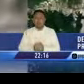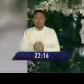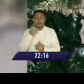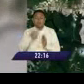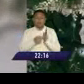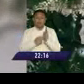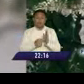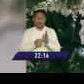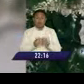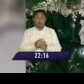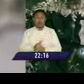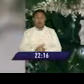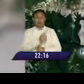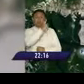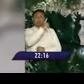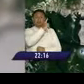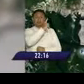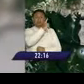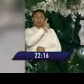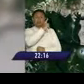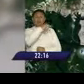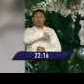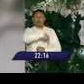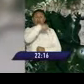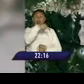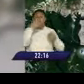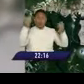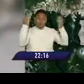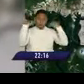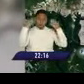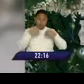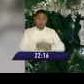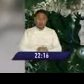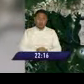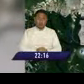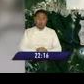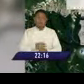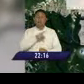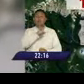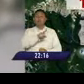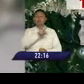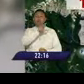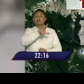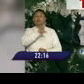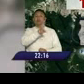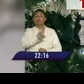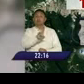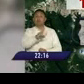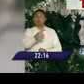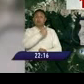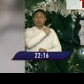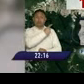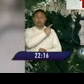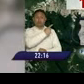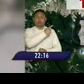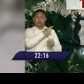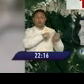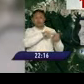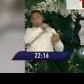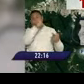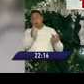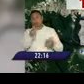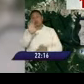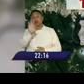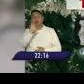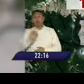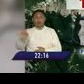en el distrito Modelo, que corresponde a Ciudadelas del Norte de la urbe porteña, con 137 casos en julio. En el 9 de octubre, que pertenece